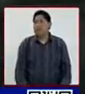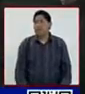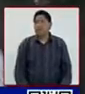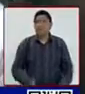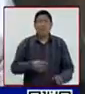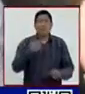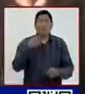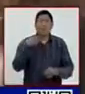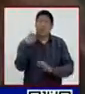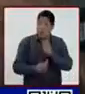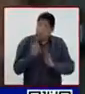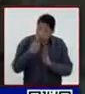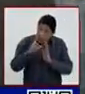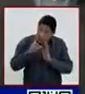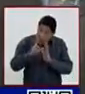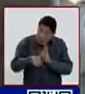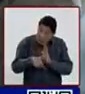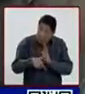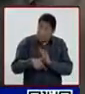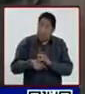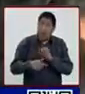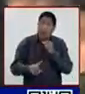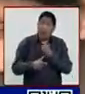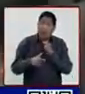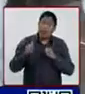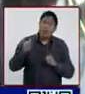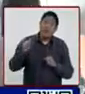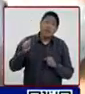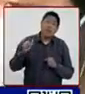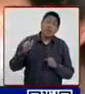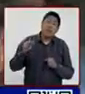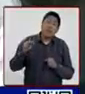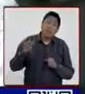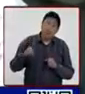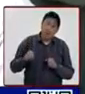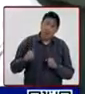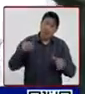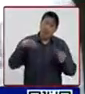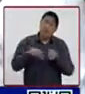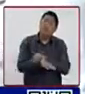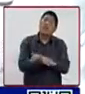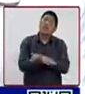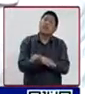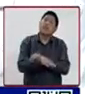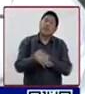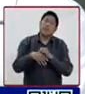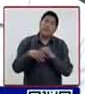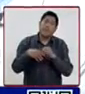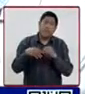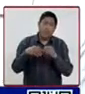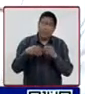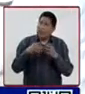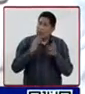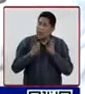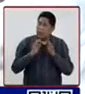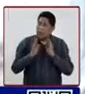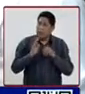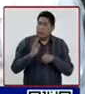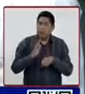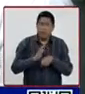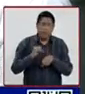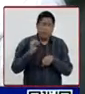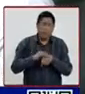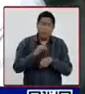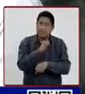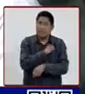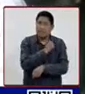Una hora después de haber entregado el pliego petitorio, Arnold Alanes y una comisión ha ingresado al Ministerio de Desarrollo Rural y Tierras, convocados